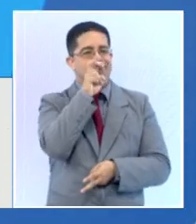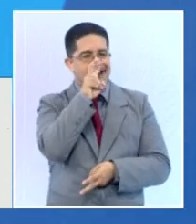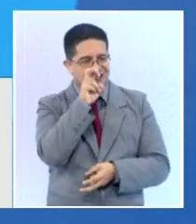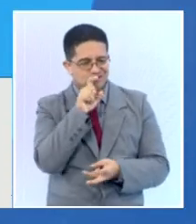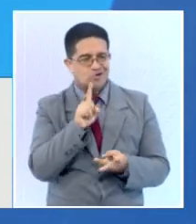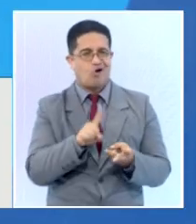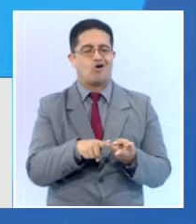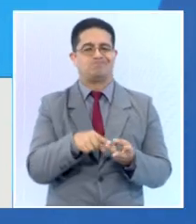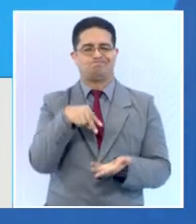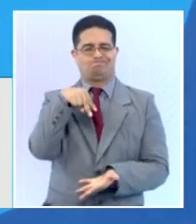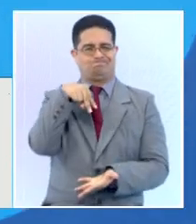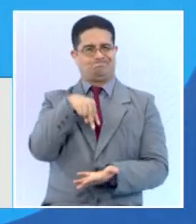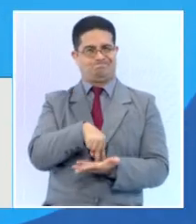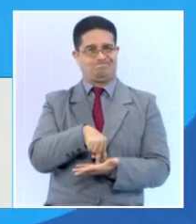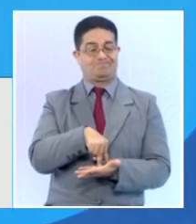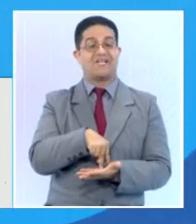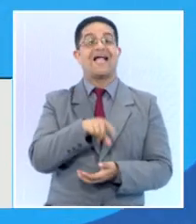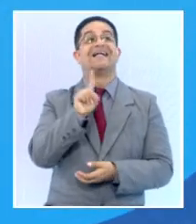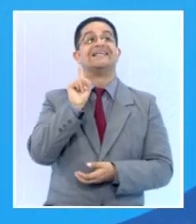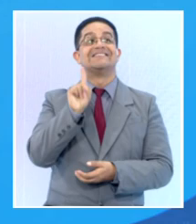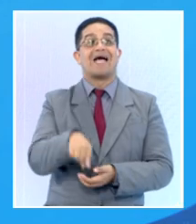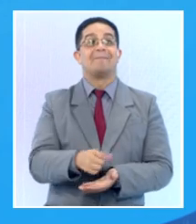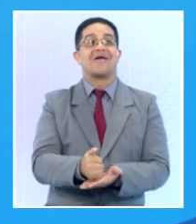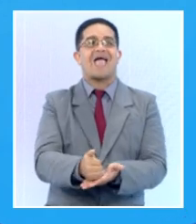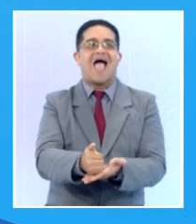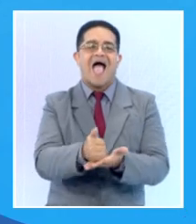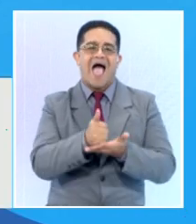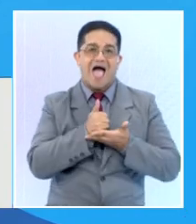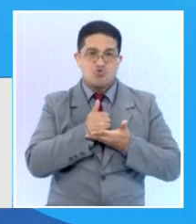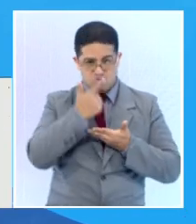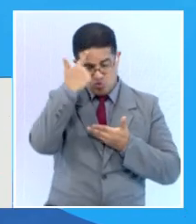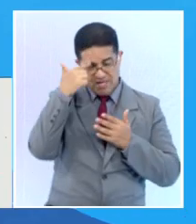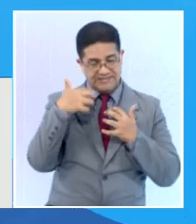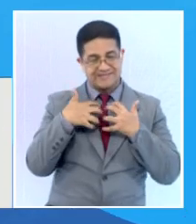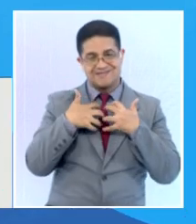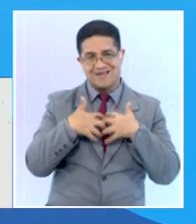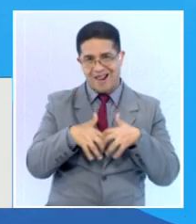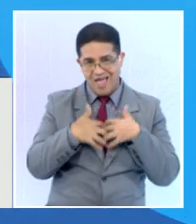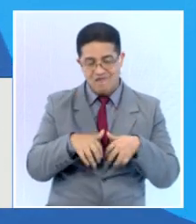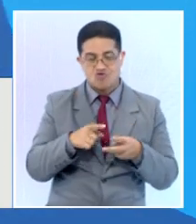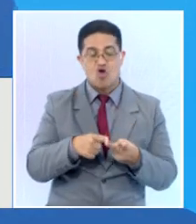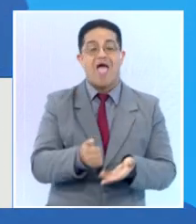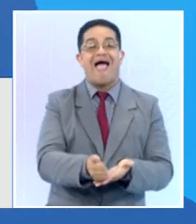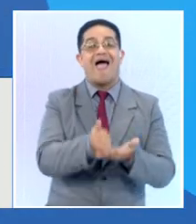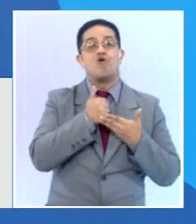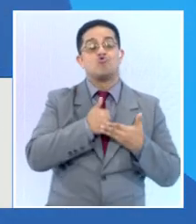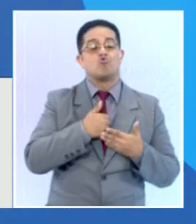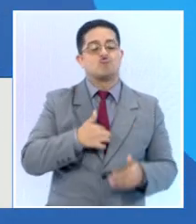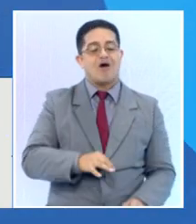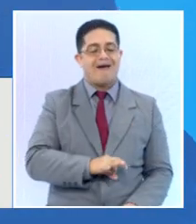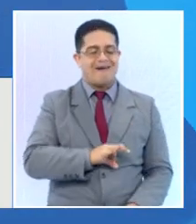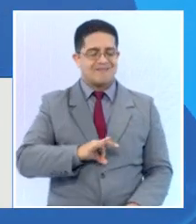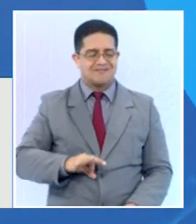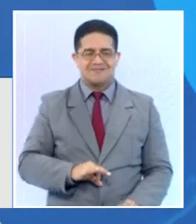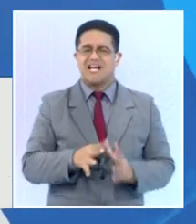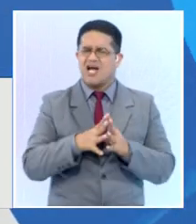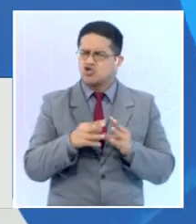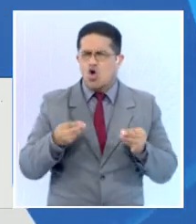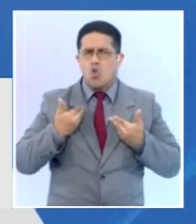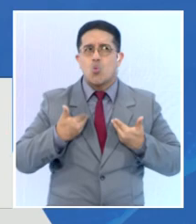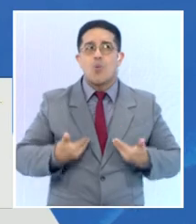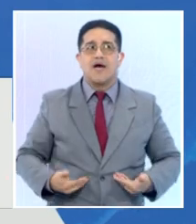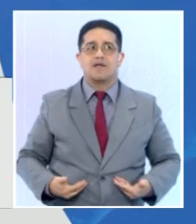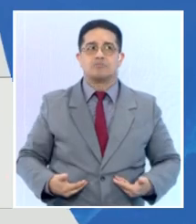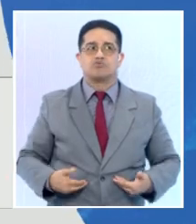en la postura sino que además ayuda a nuestro cerebro ayuda a nuestro intestino y a cada uno de los órganos hay que